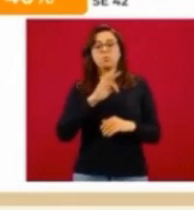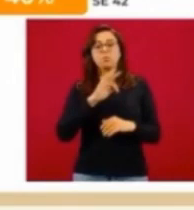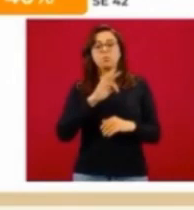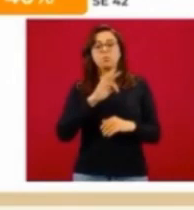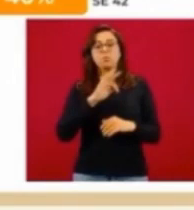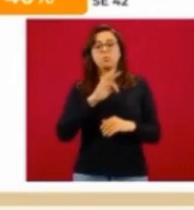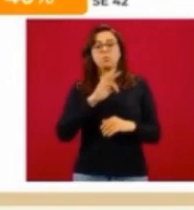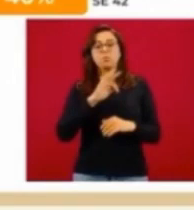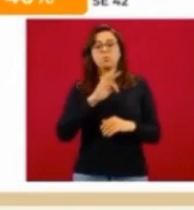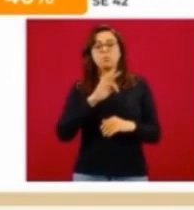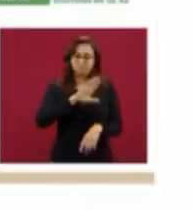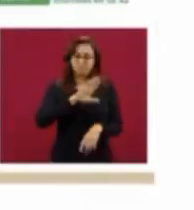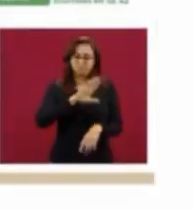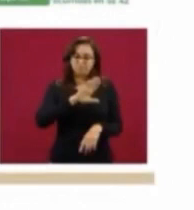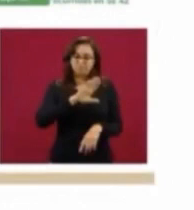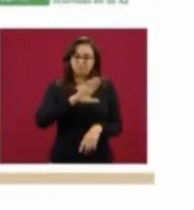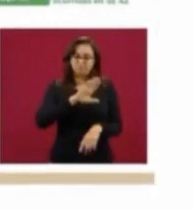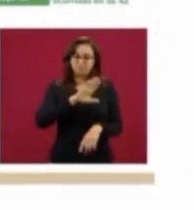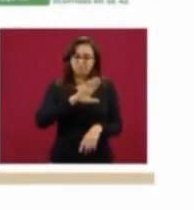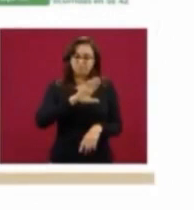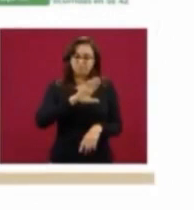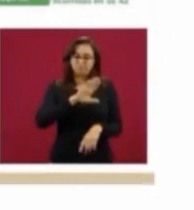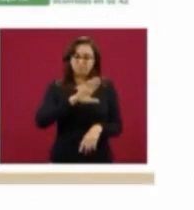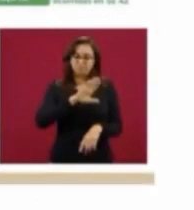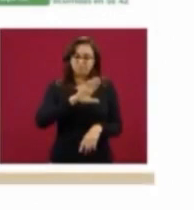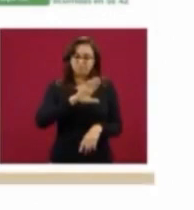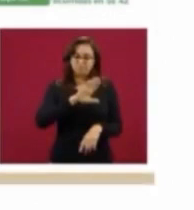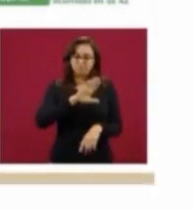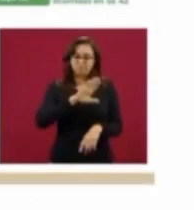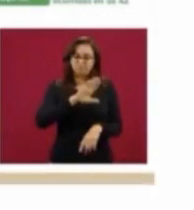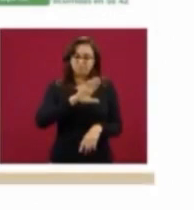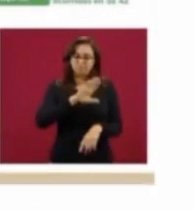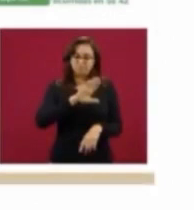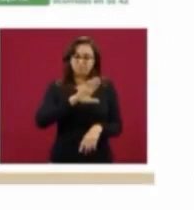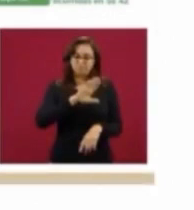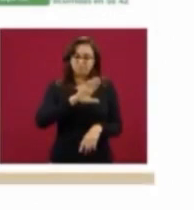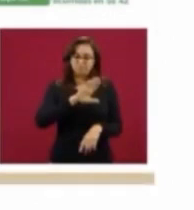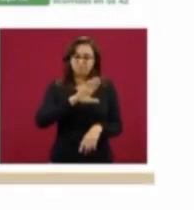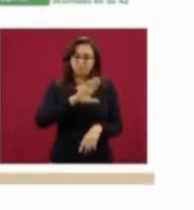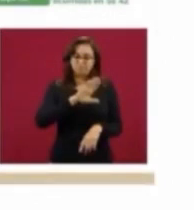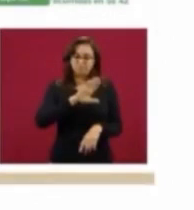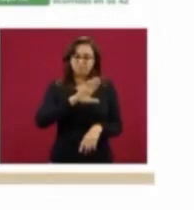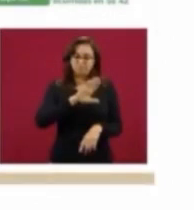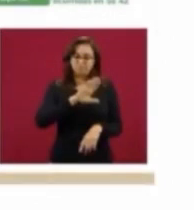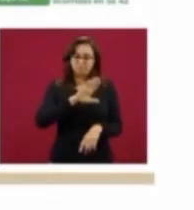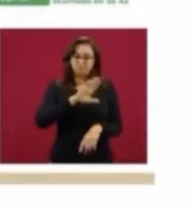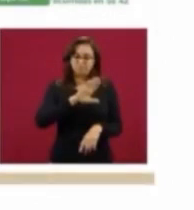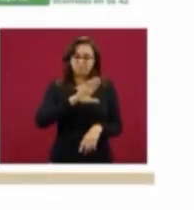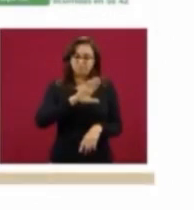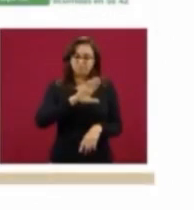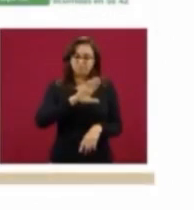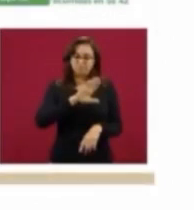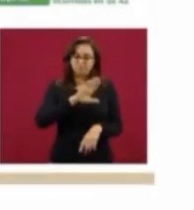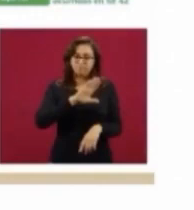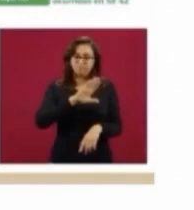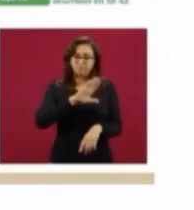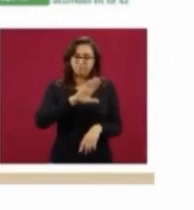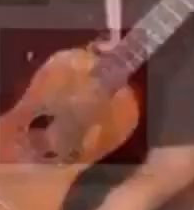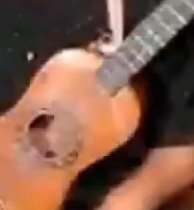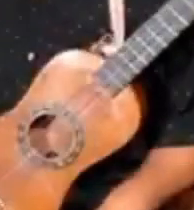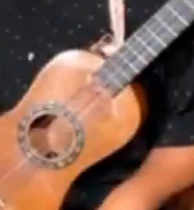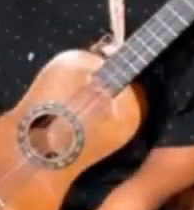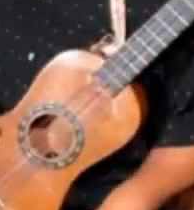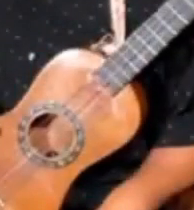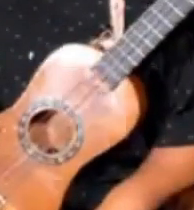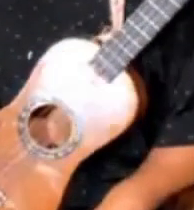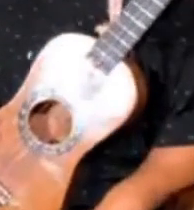atendiendo finalmente el alza de contagios en sus estados, ¿no? Con justa razón, creo yo, muchos